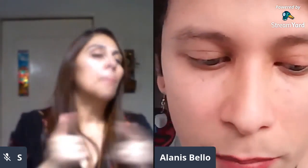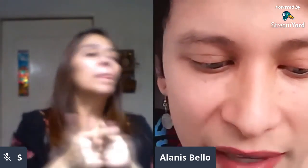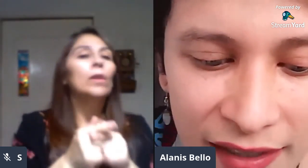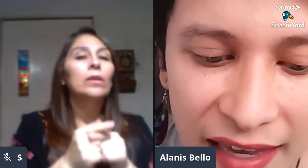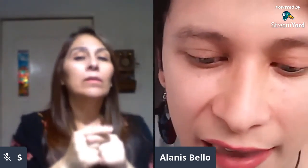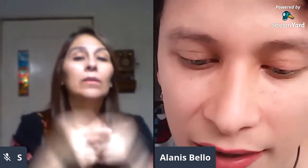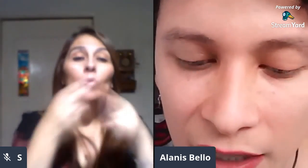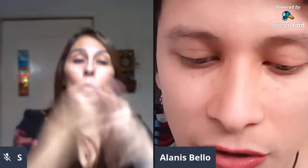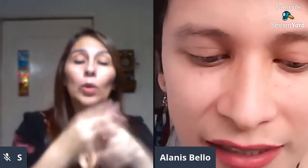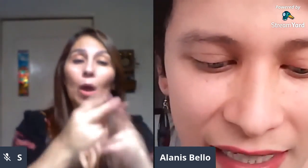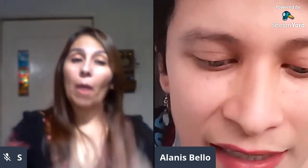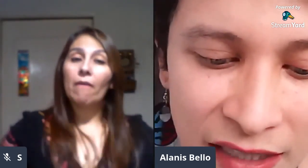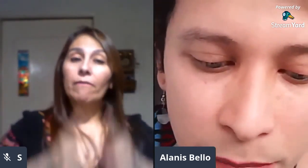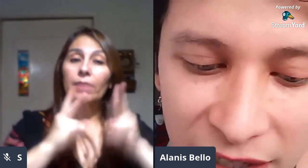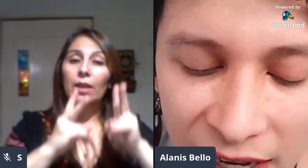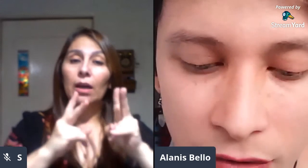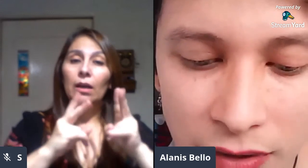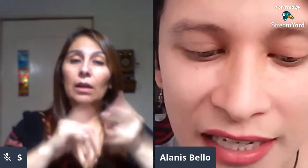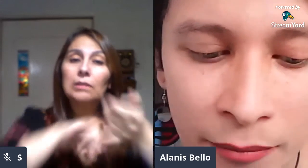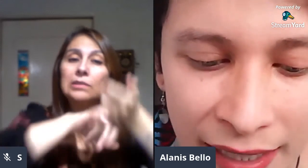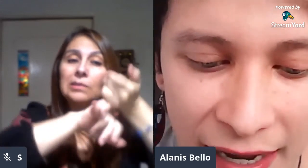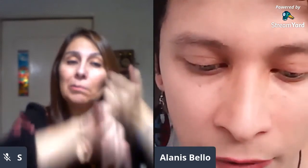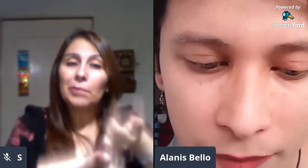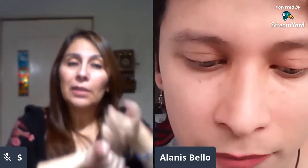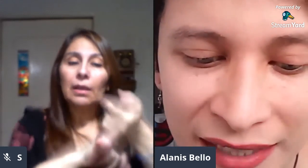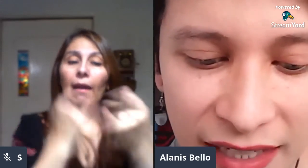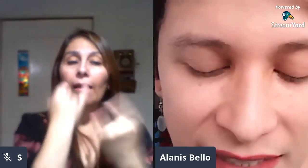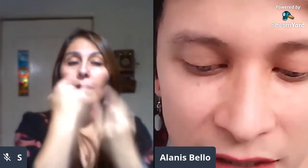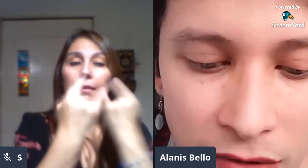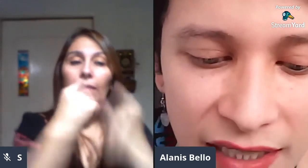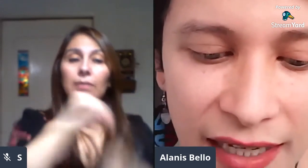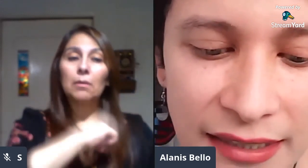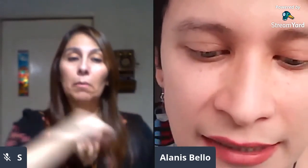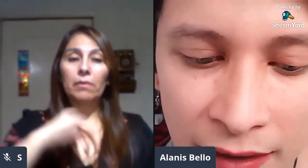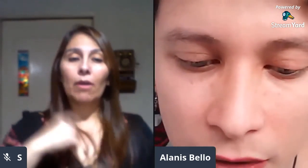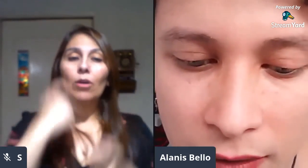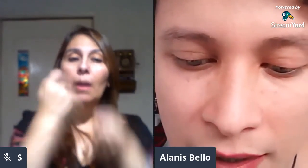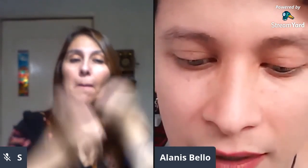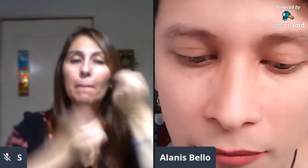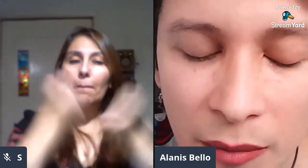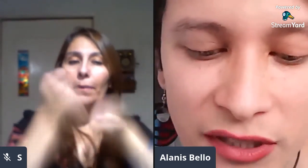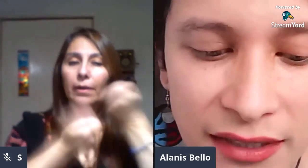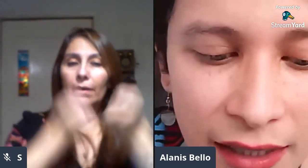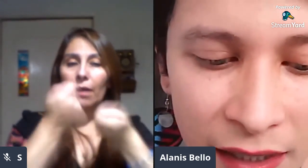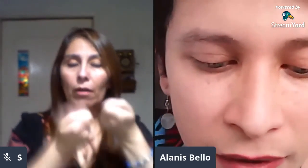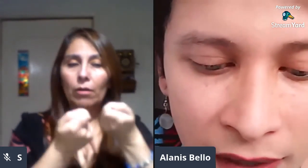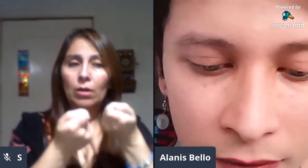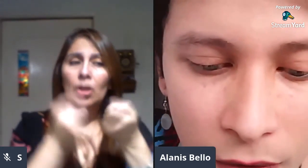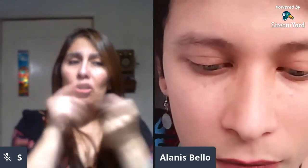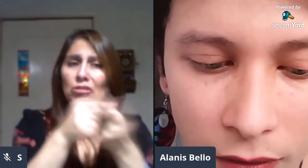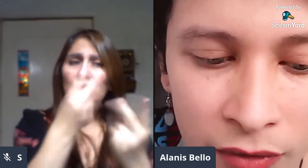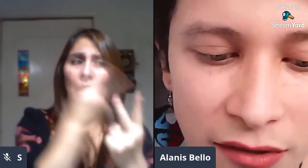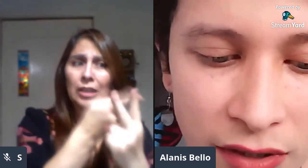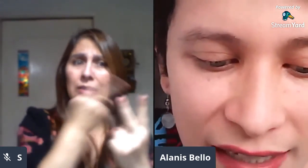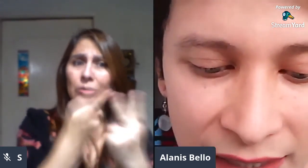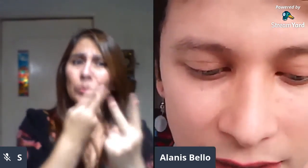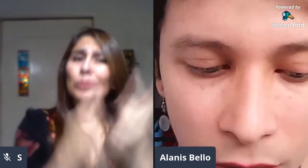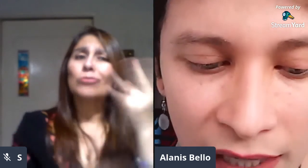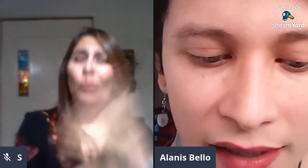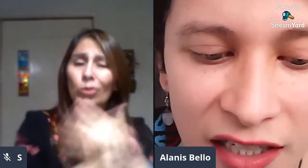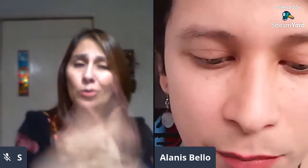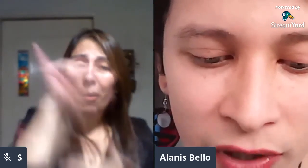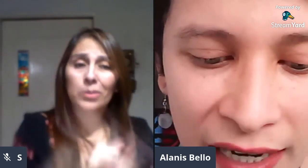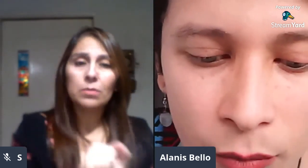subordinada, supeditada a los intereses privados y al mercado. Mientras eso siga existiendo, vamos a seguir viviendo una